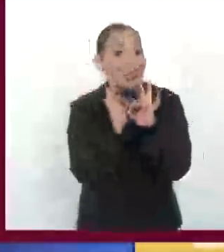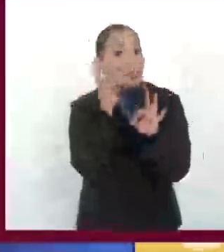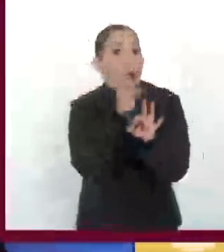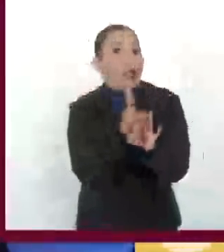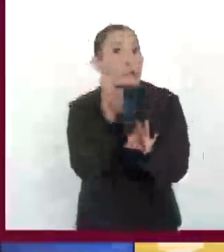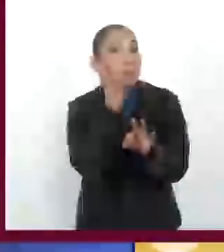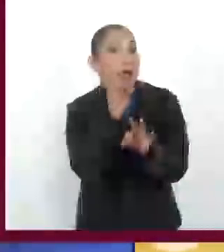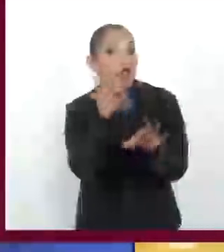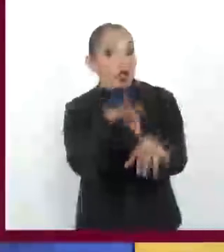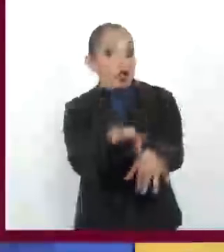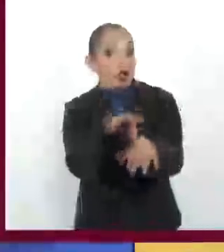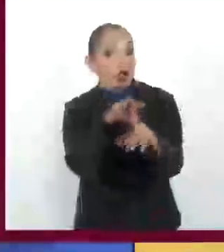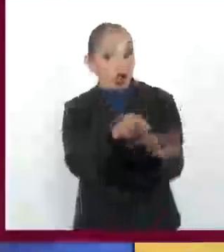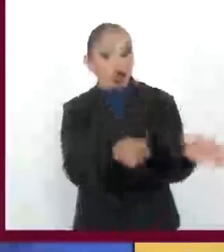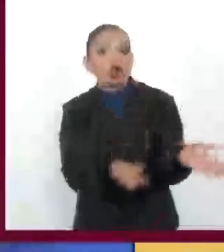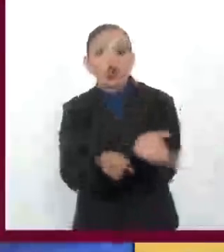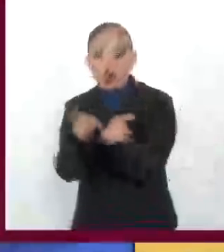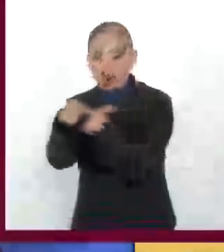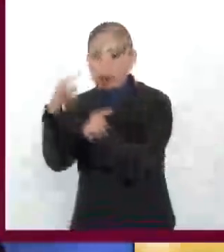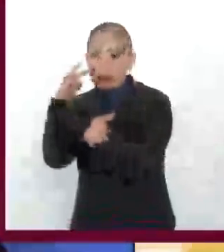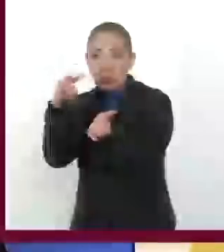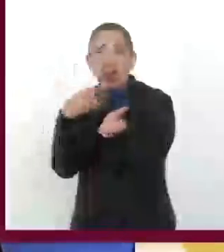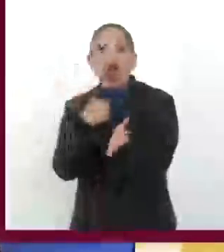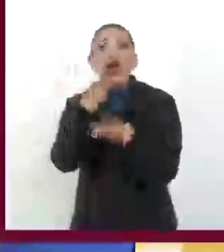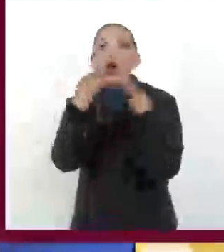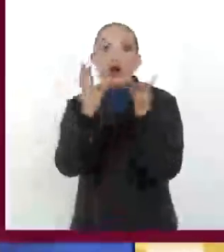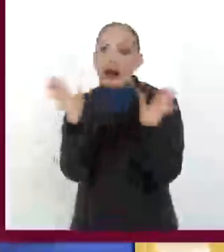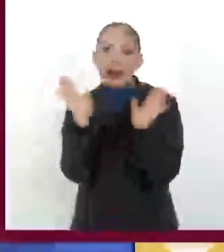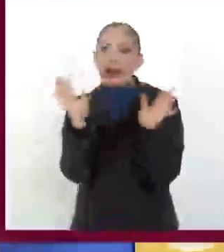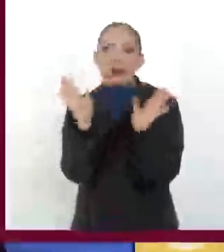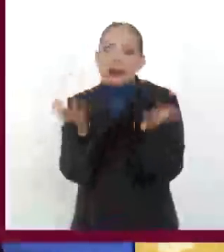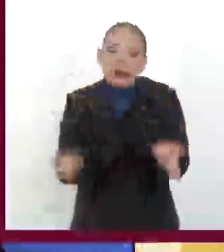llevar pruebas fehacientes para que esto sea